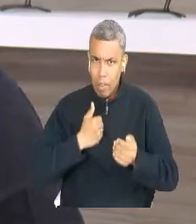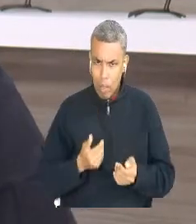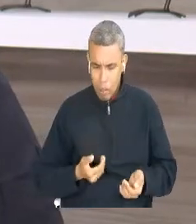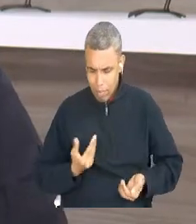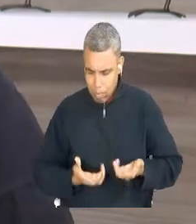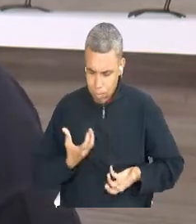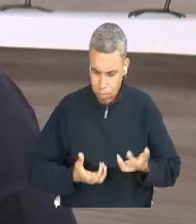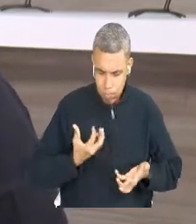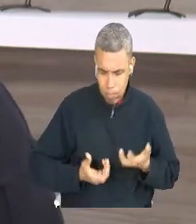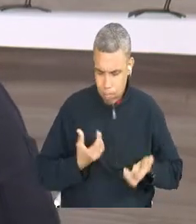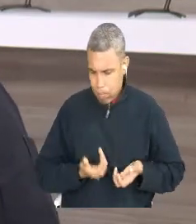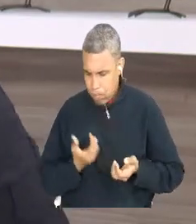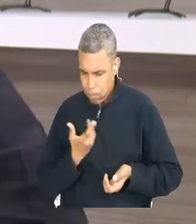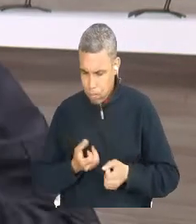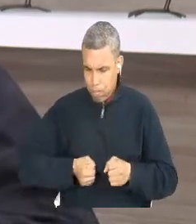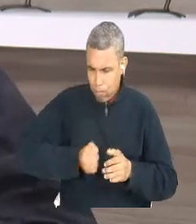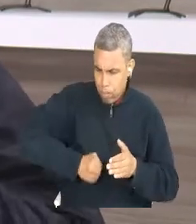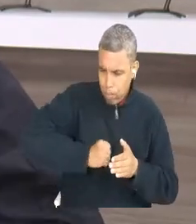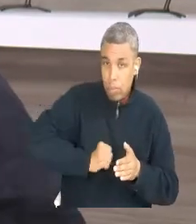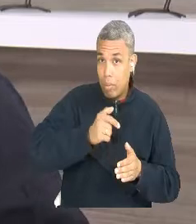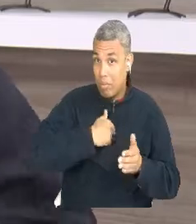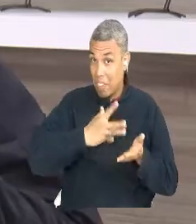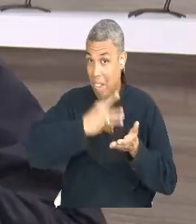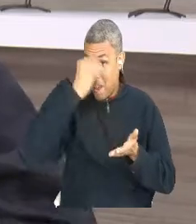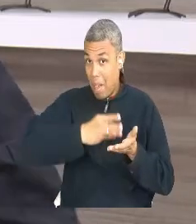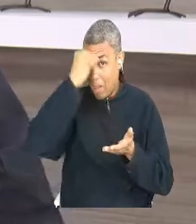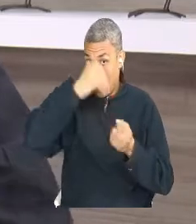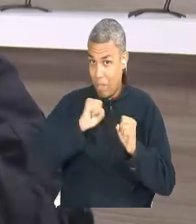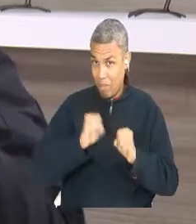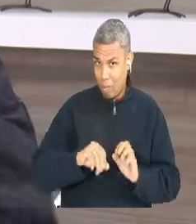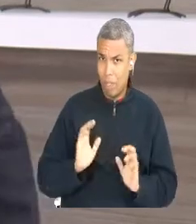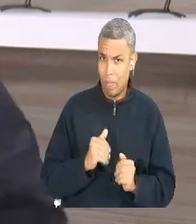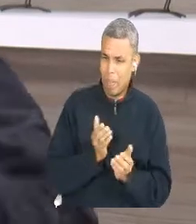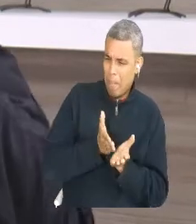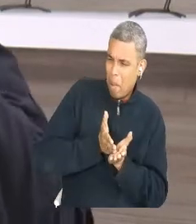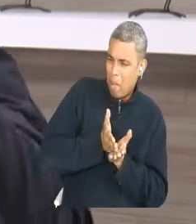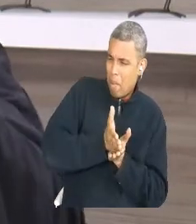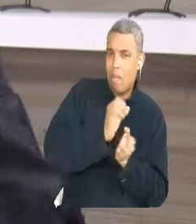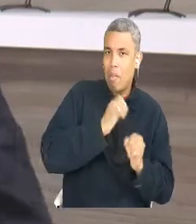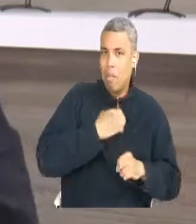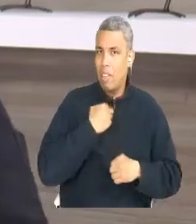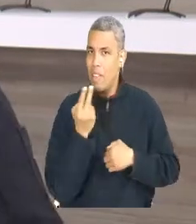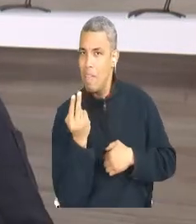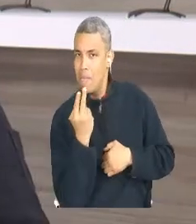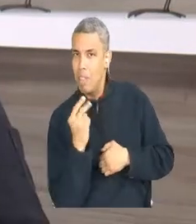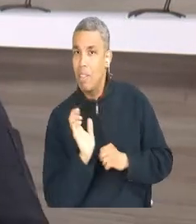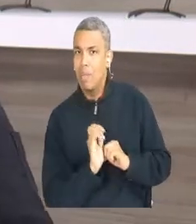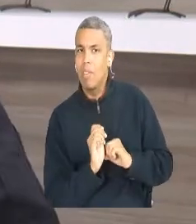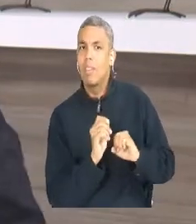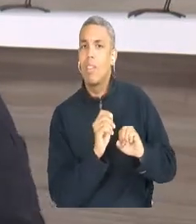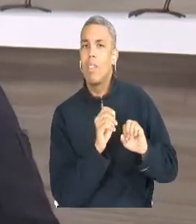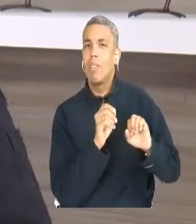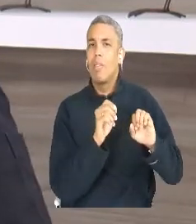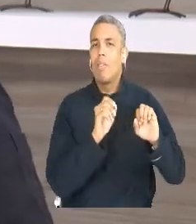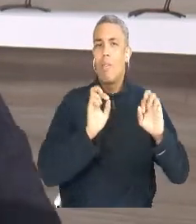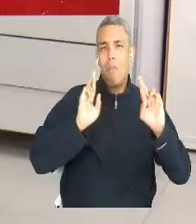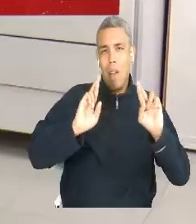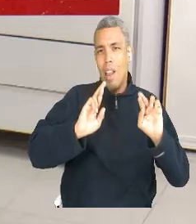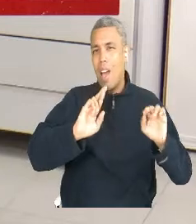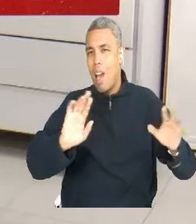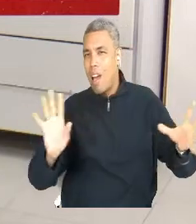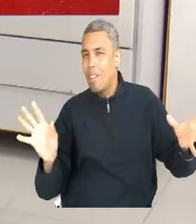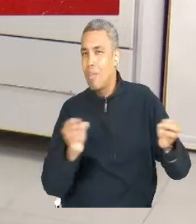que, como lo decimos acá, los televidentes sean fieles a las recetas y lo preparen en casa. Que usted, sí, Rochi, me